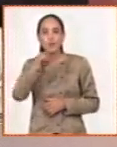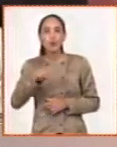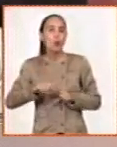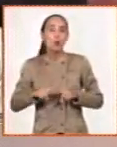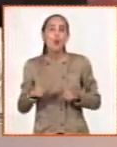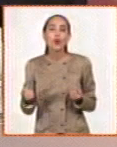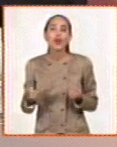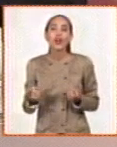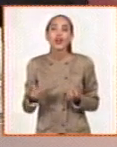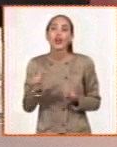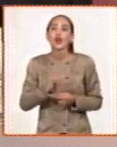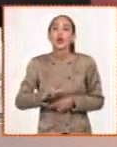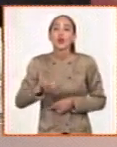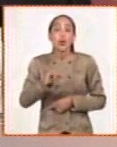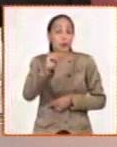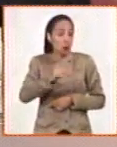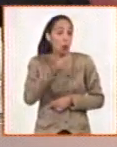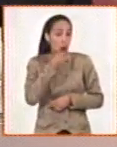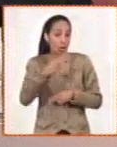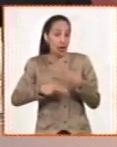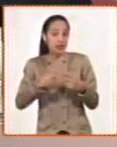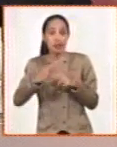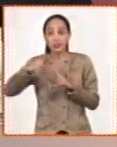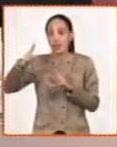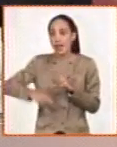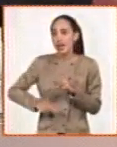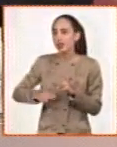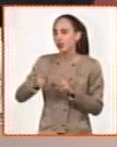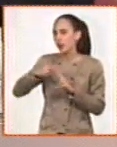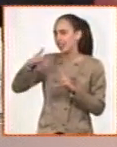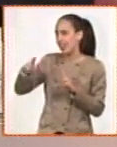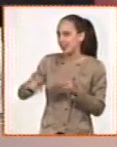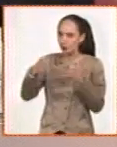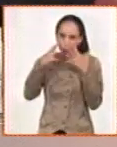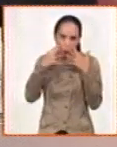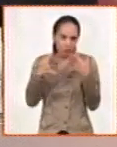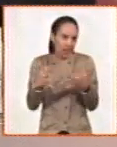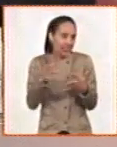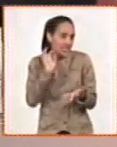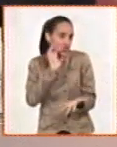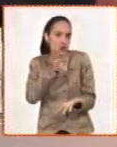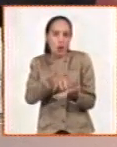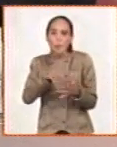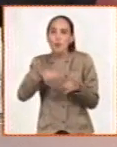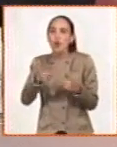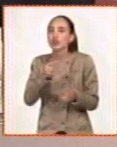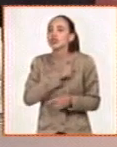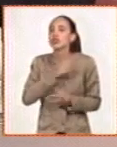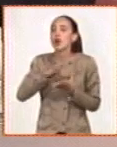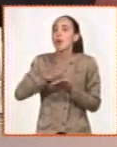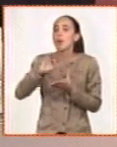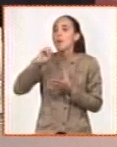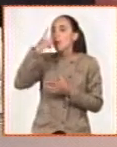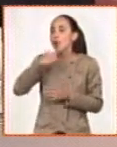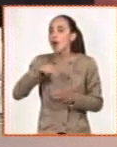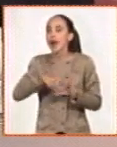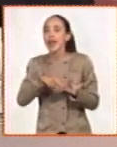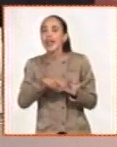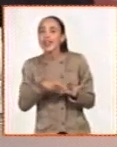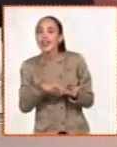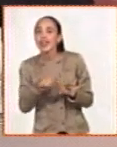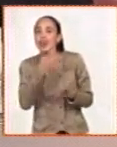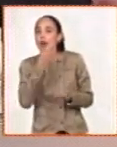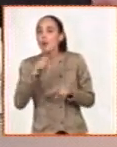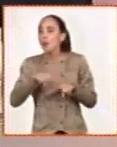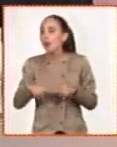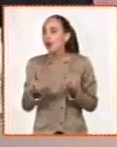estar haciendo teatro en los grandes teatros de las ciudades apostó por irse a Moa, a la isla, y después terminar en la montaña en Cumanayagua? ¿Qué es